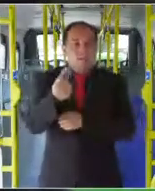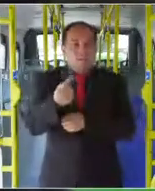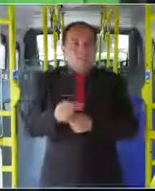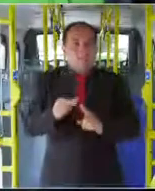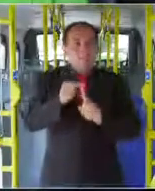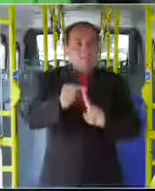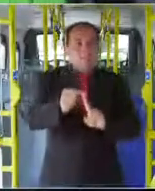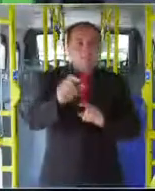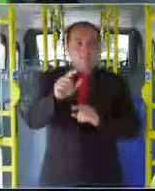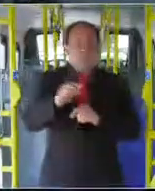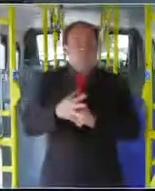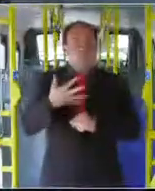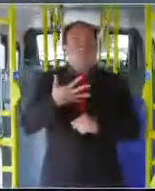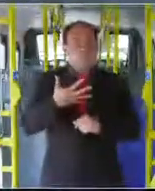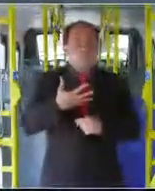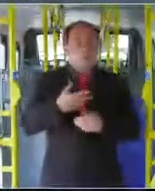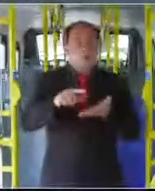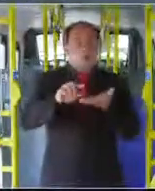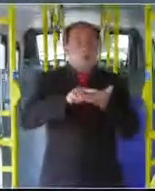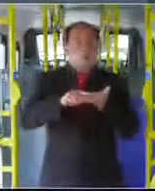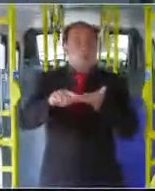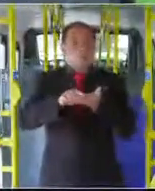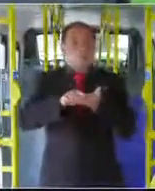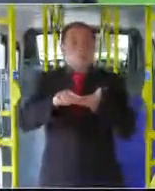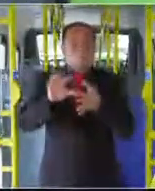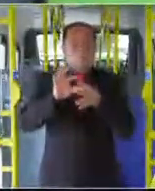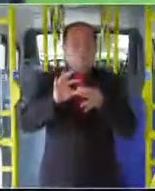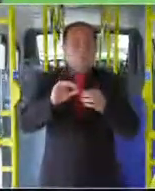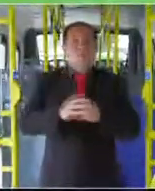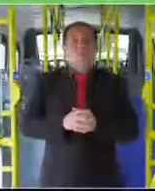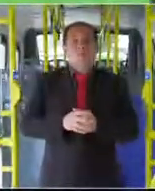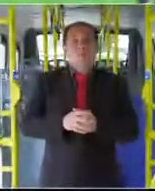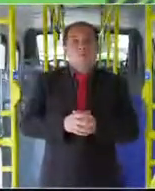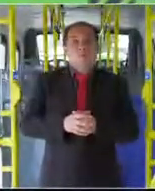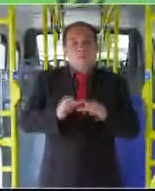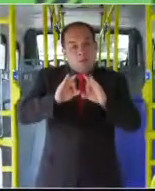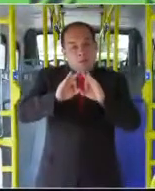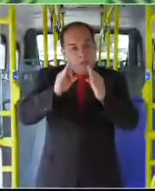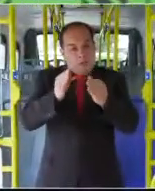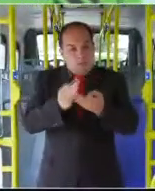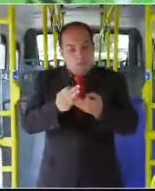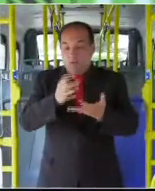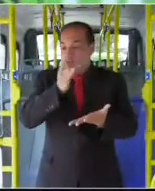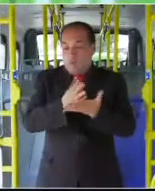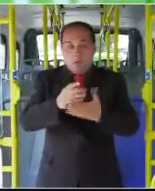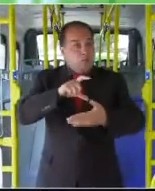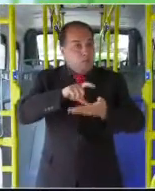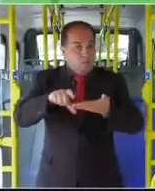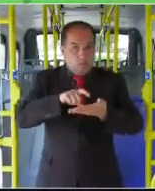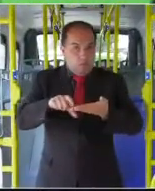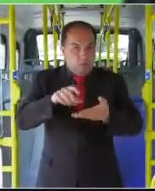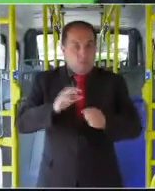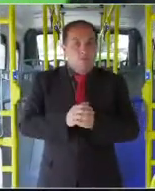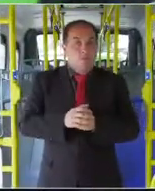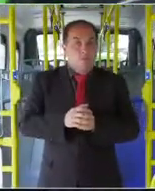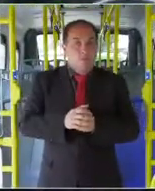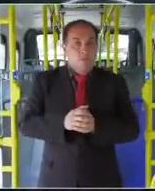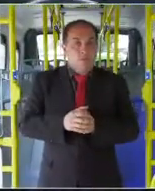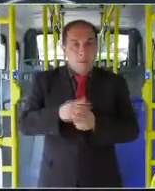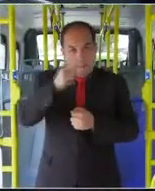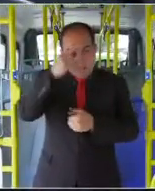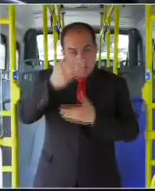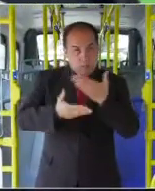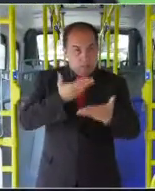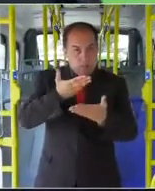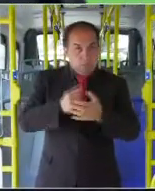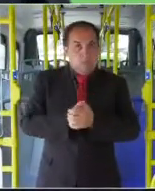y también señalética en braille. Entonces, en ese sentido, no solo es una compra para dar un servicio,